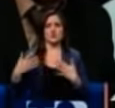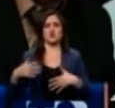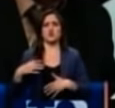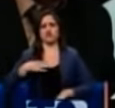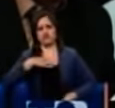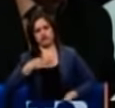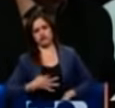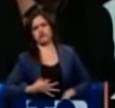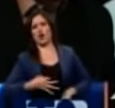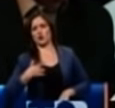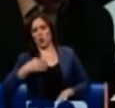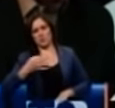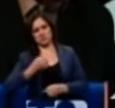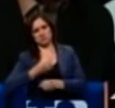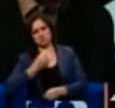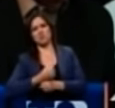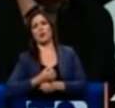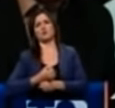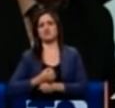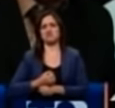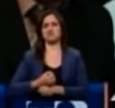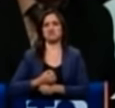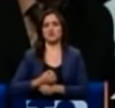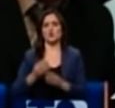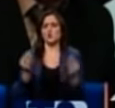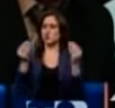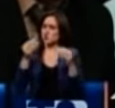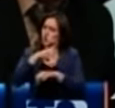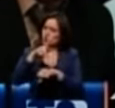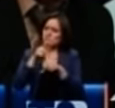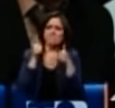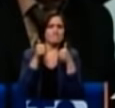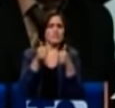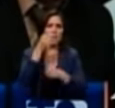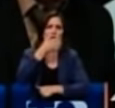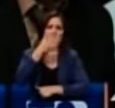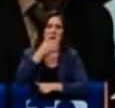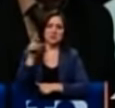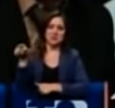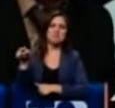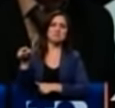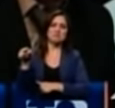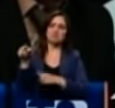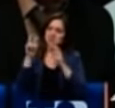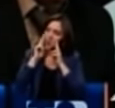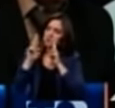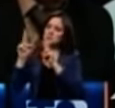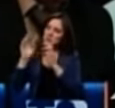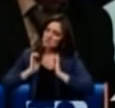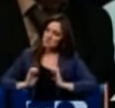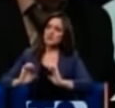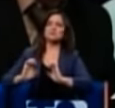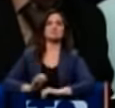a carta cabal y un trabajador muy eficiente y que Ambato le debe mucho por su esfuerzo y